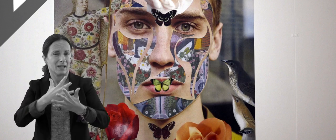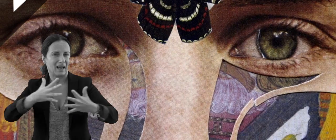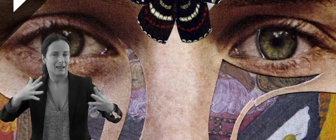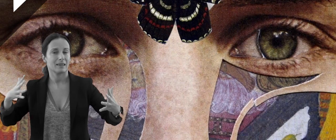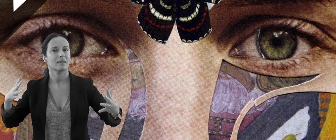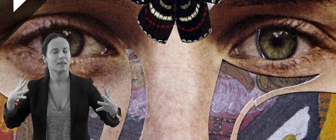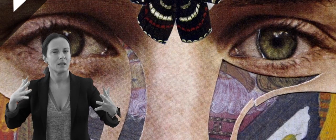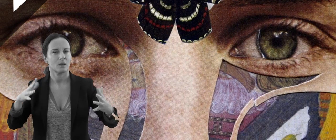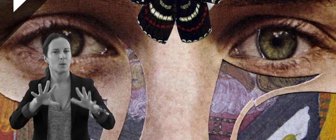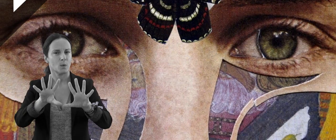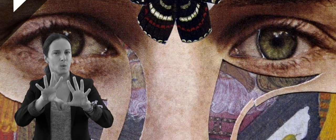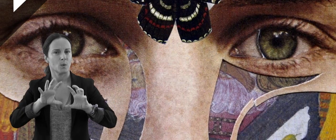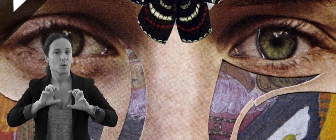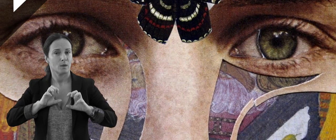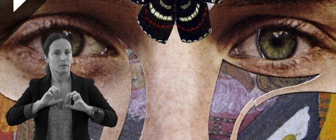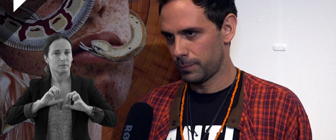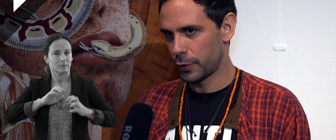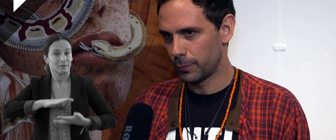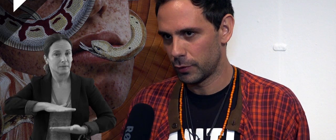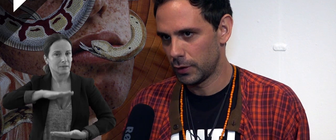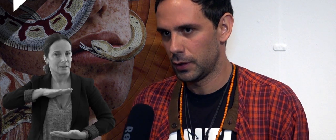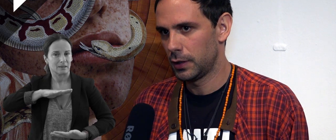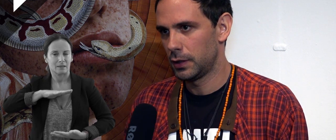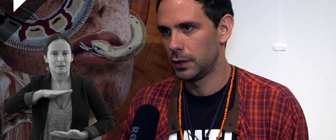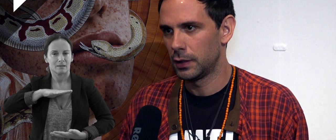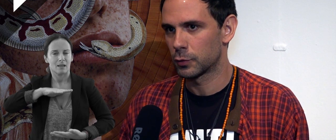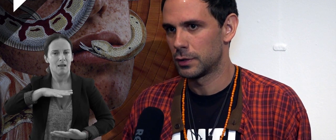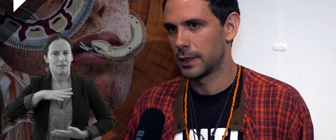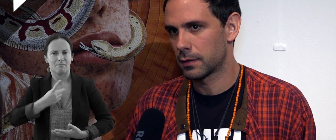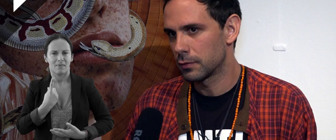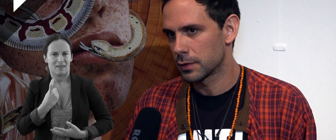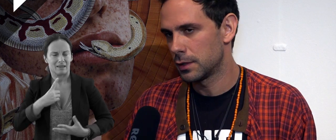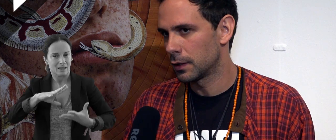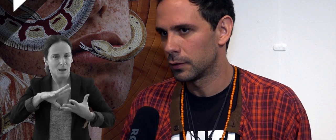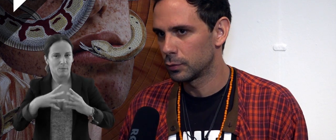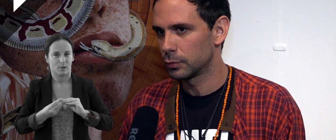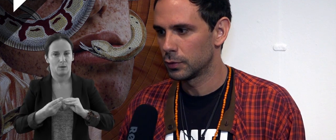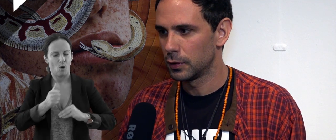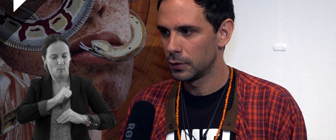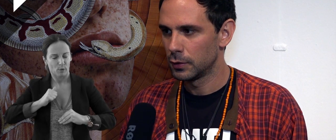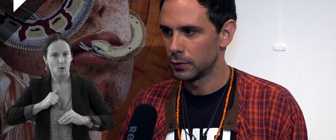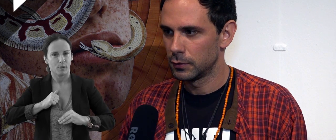pues la necesidad de hacer algo propio y escuchar, no sé, y seguir